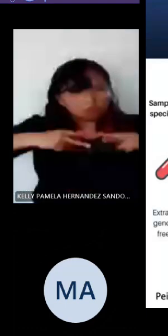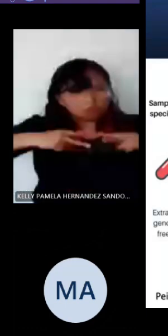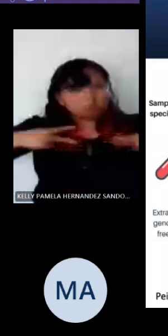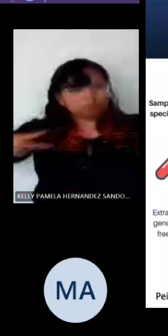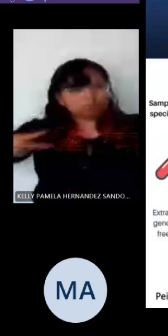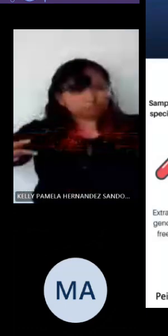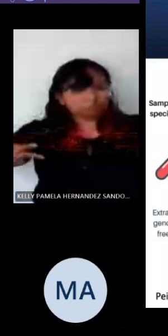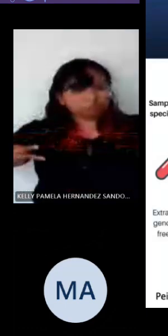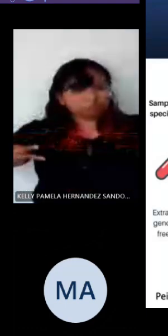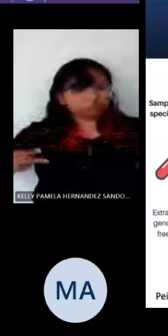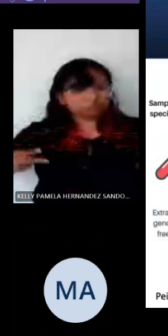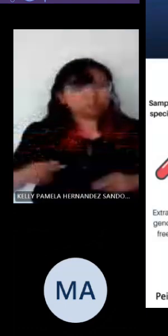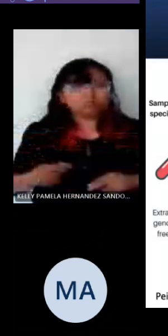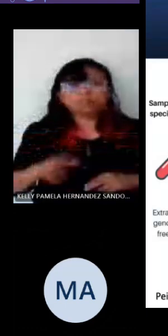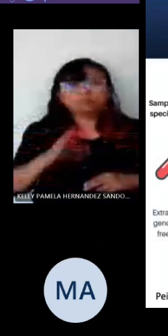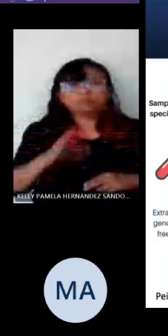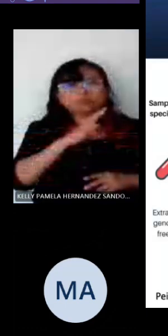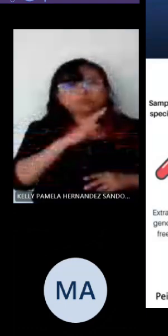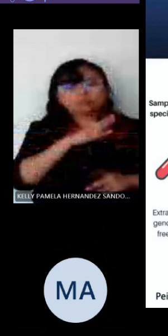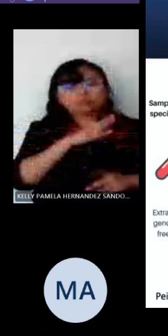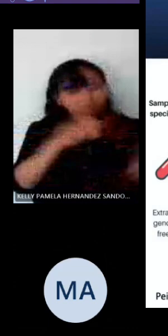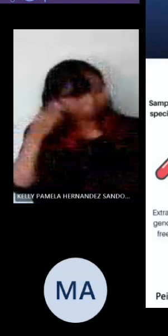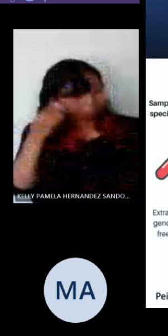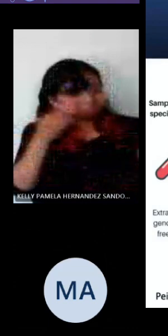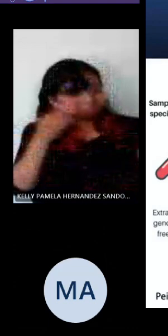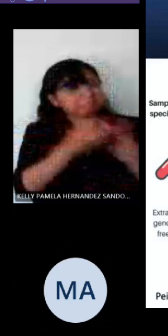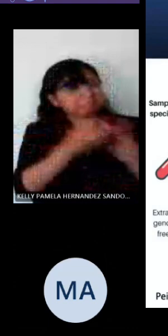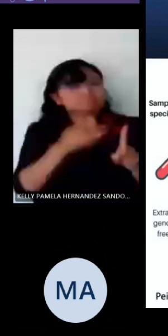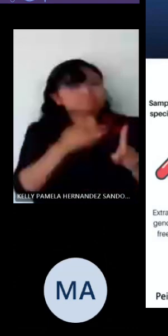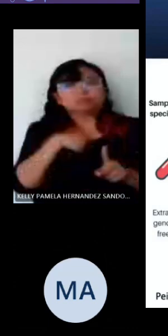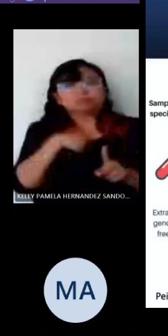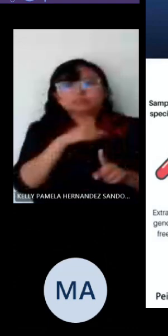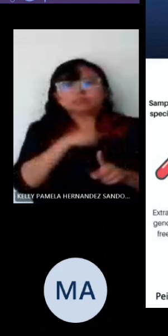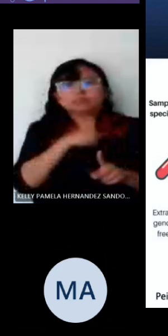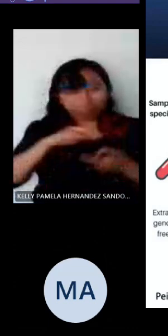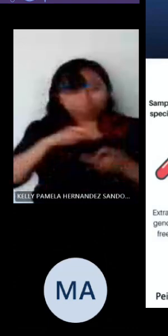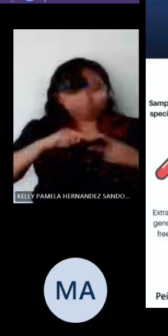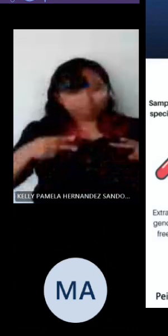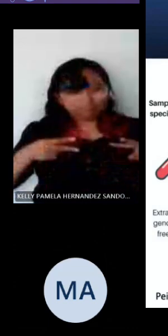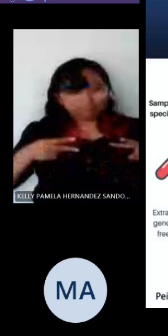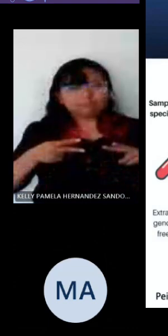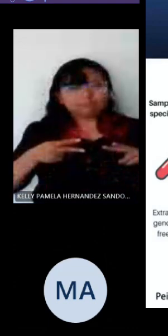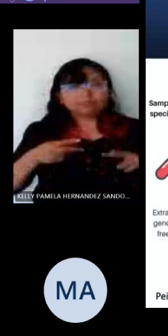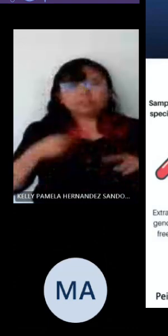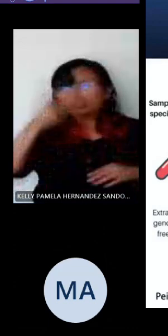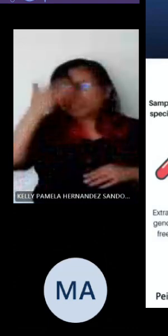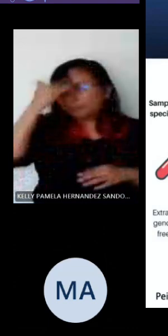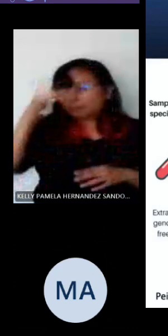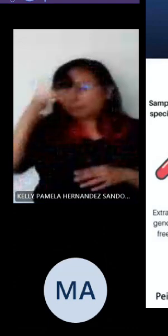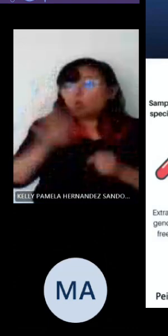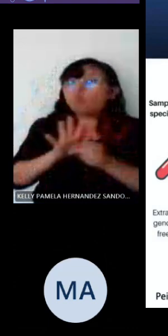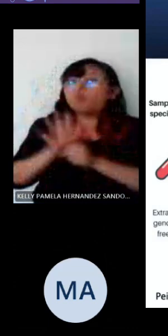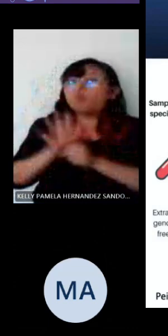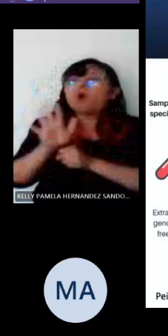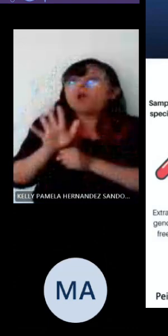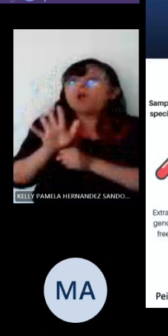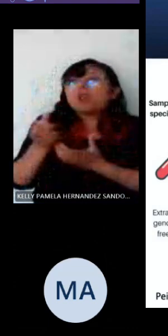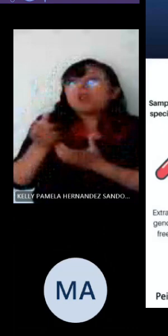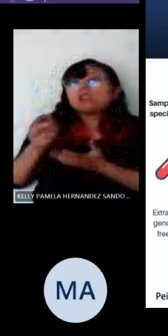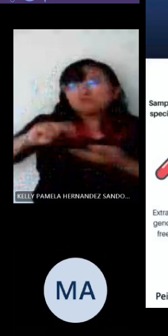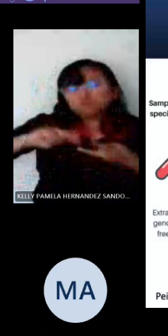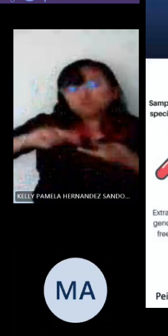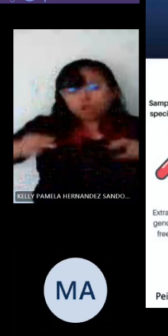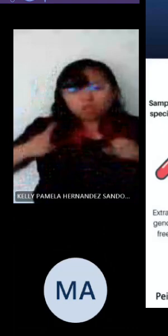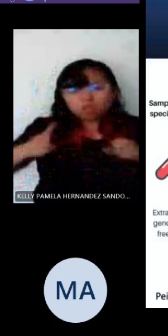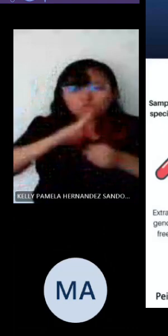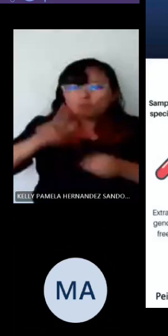ahora sí que alinearlo a nuestro genoma de referencia, es decir, a lo que ya sabemos que tiene que tener nuestra información genética y